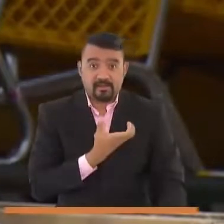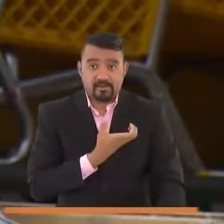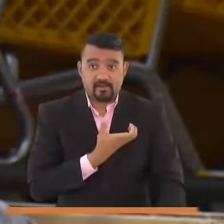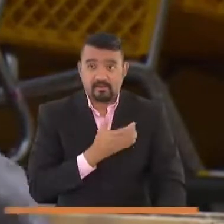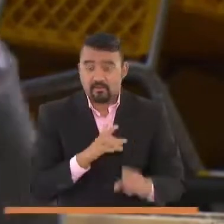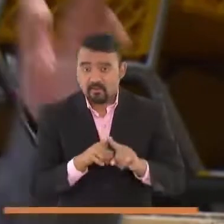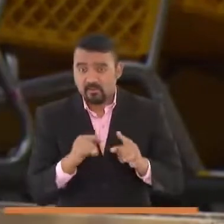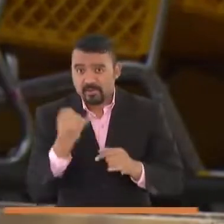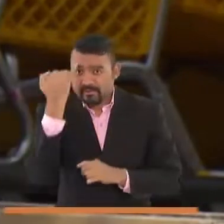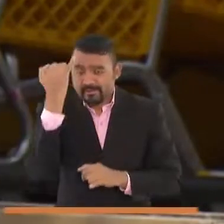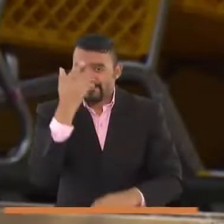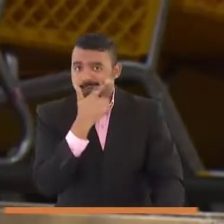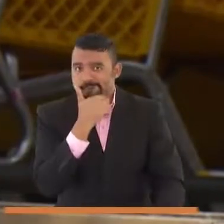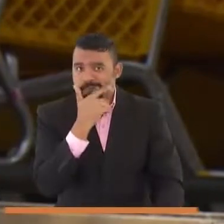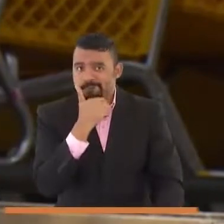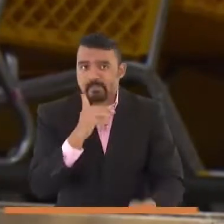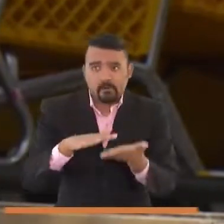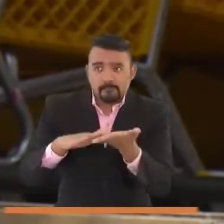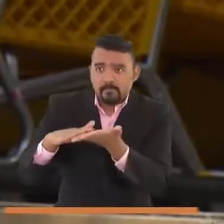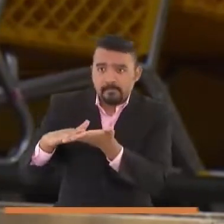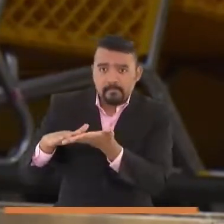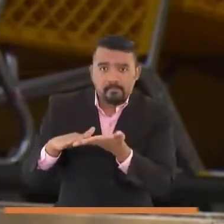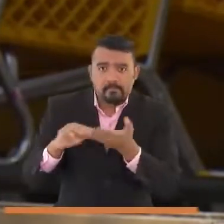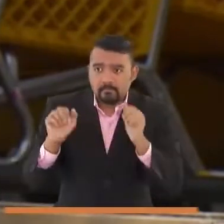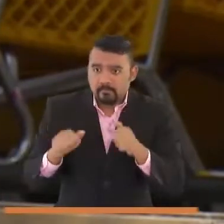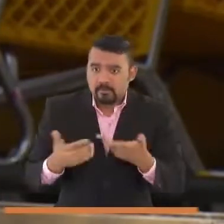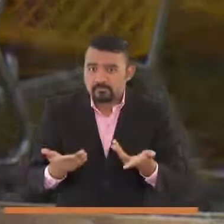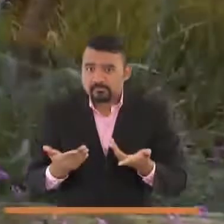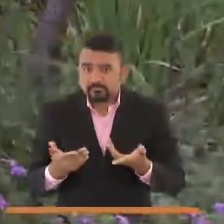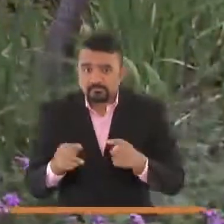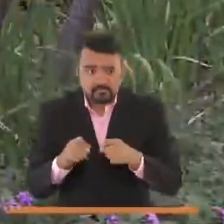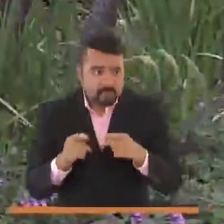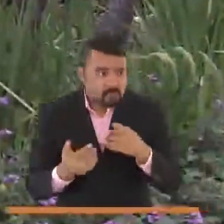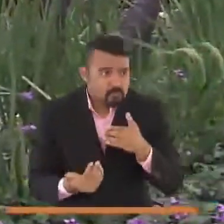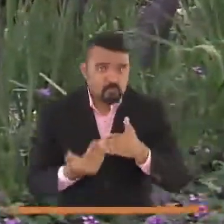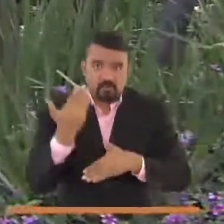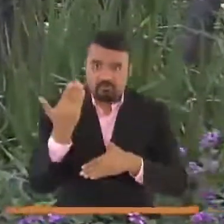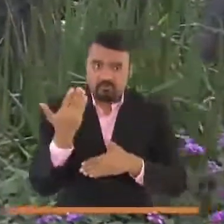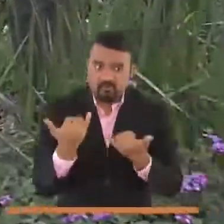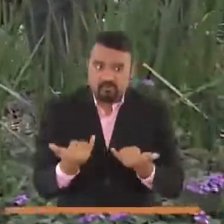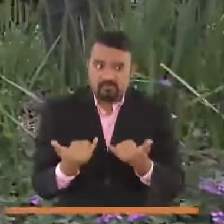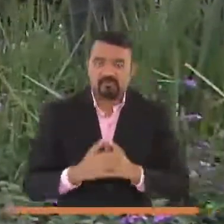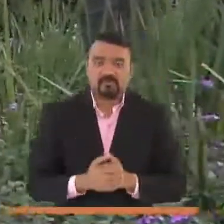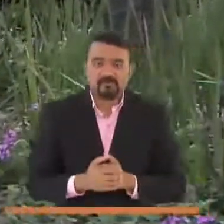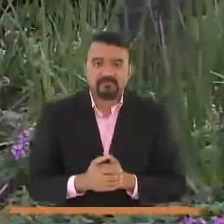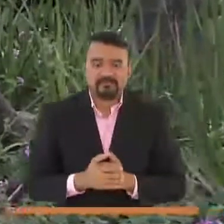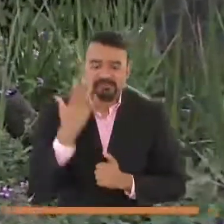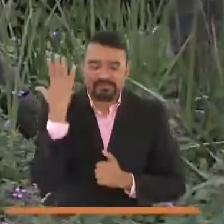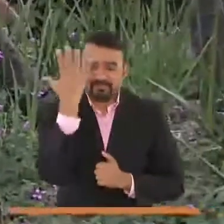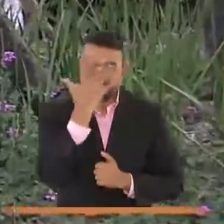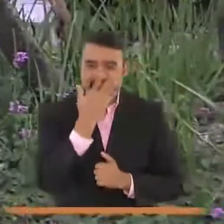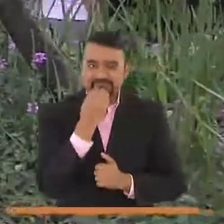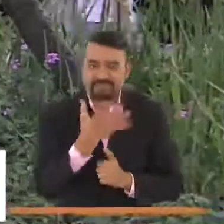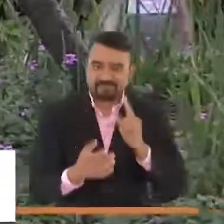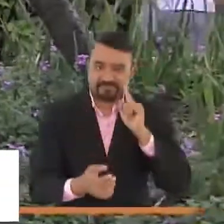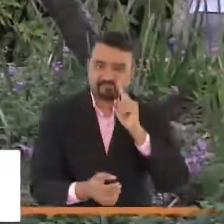decidió que había que retocarlo. Y fue una retocada tremenda, porque esta es una obra muy bonita. Esto